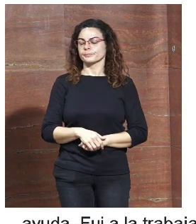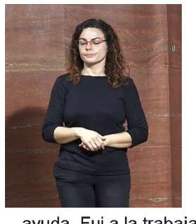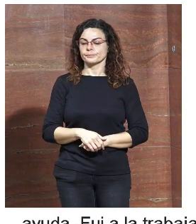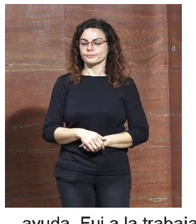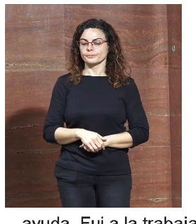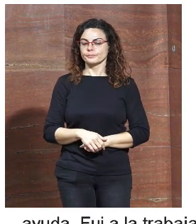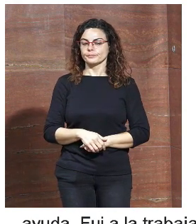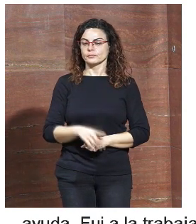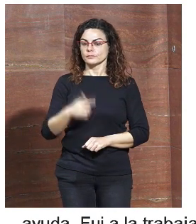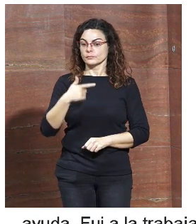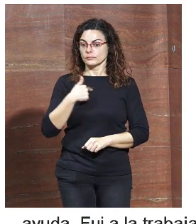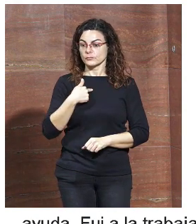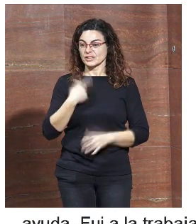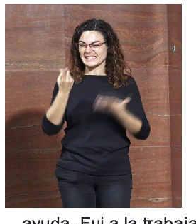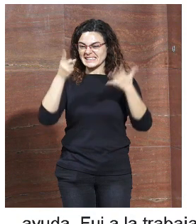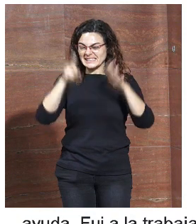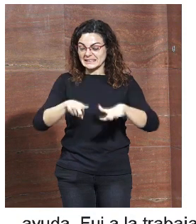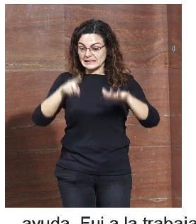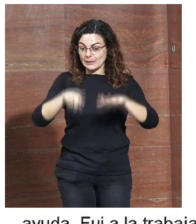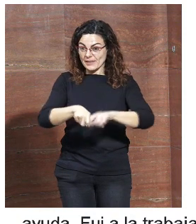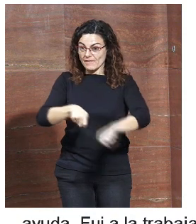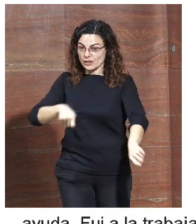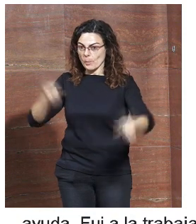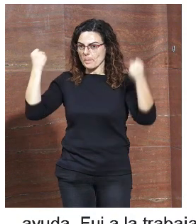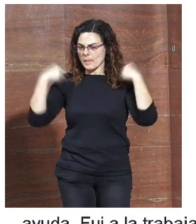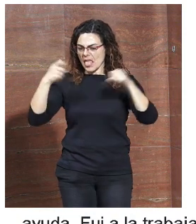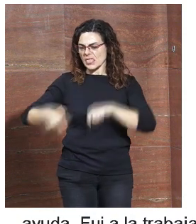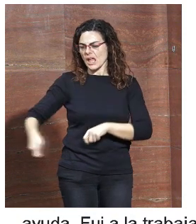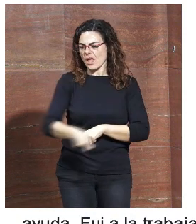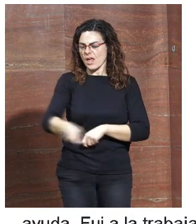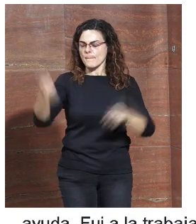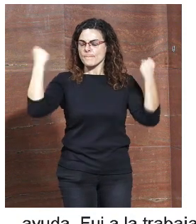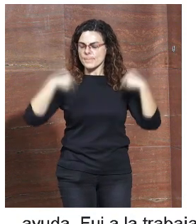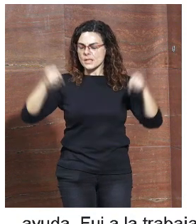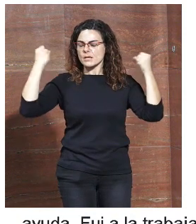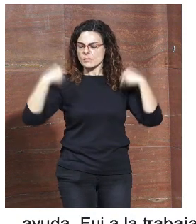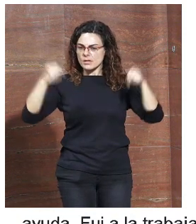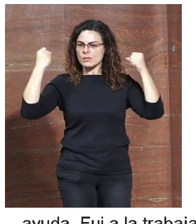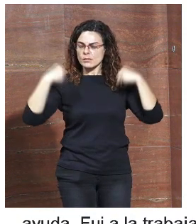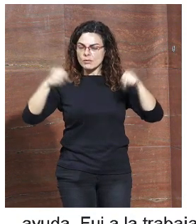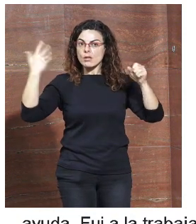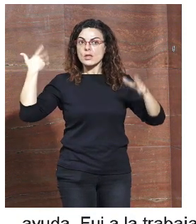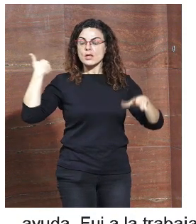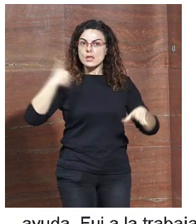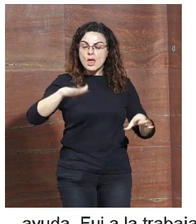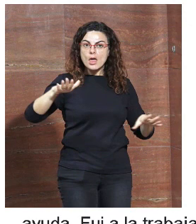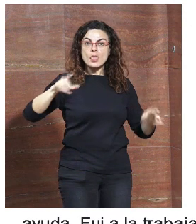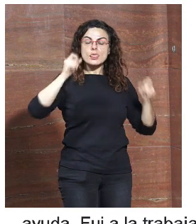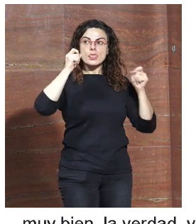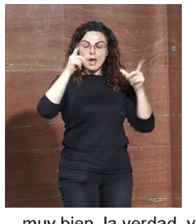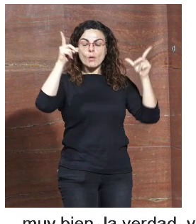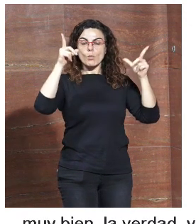Estuve practicando 6 meses con el bastón, pero en el momento en el que descubrí que me